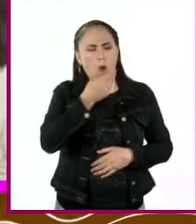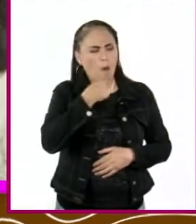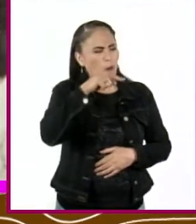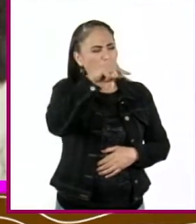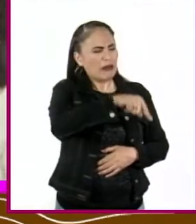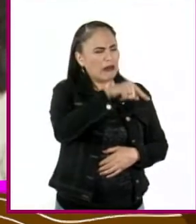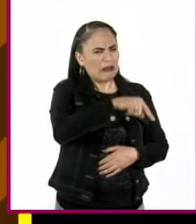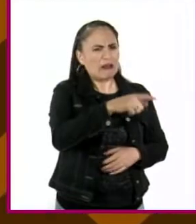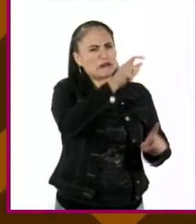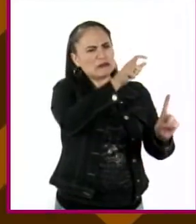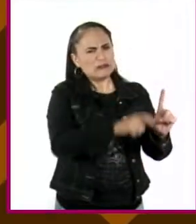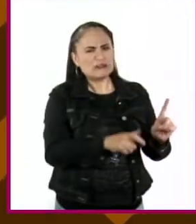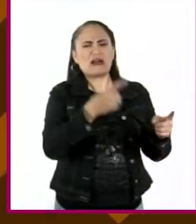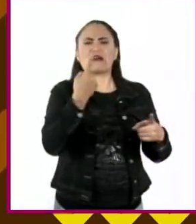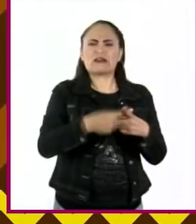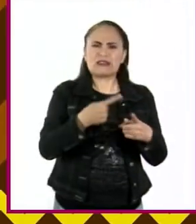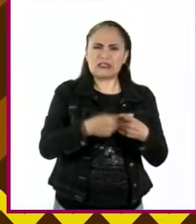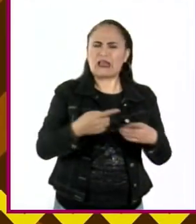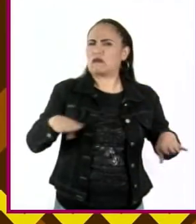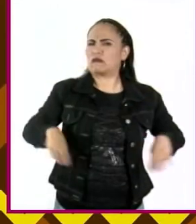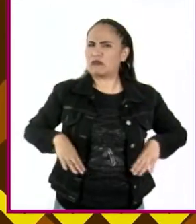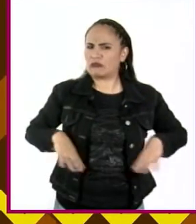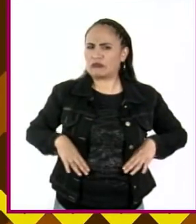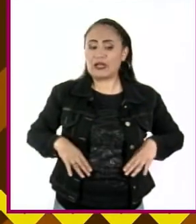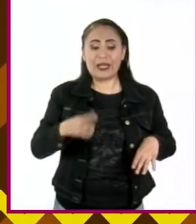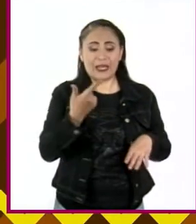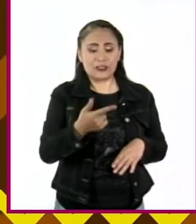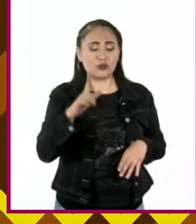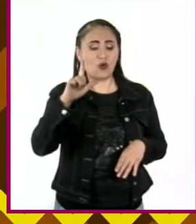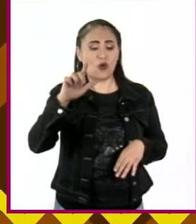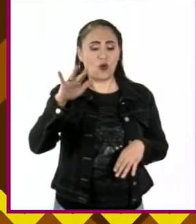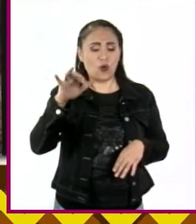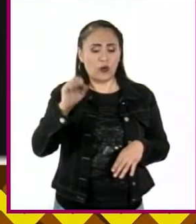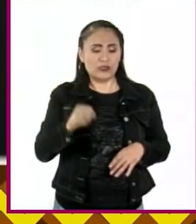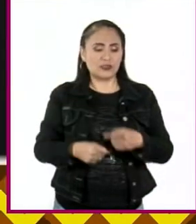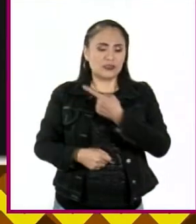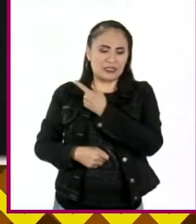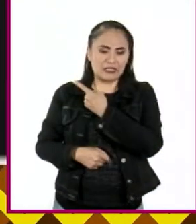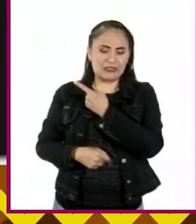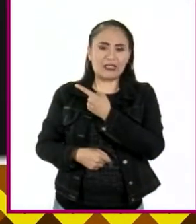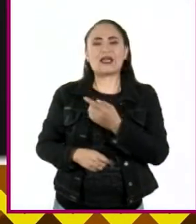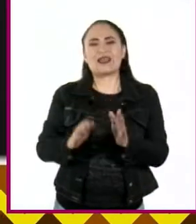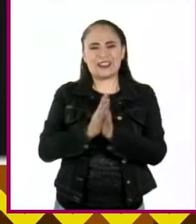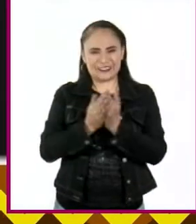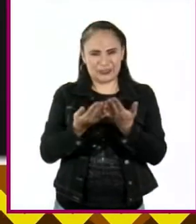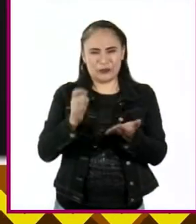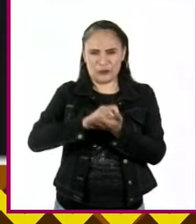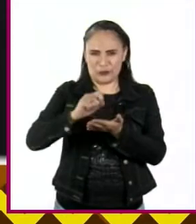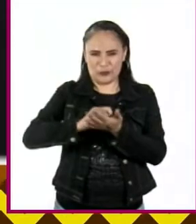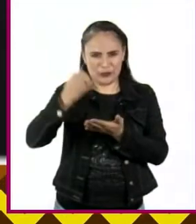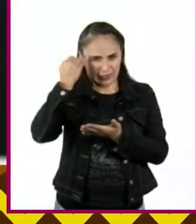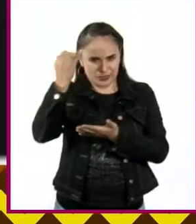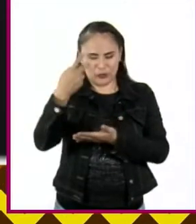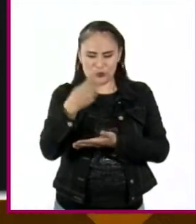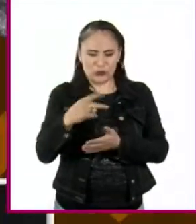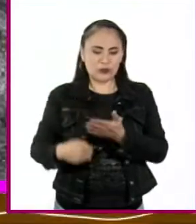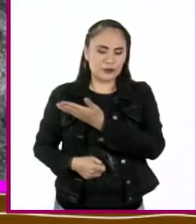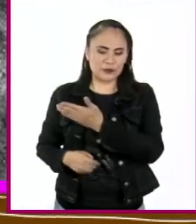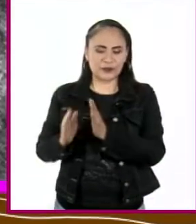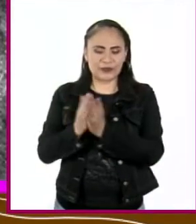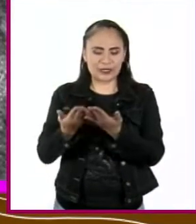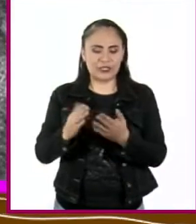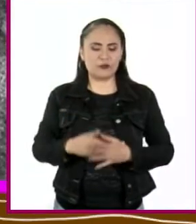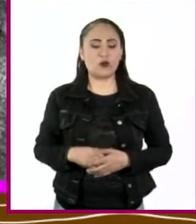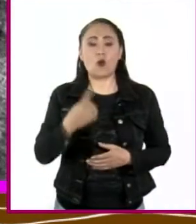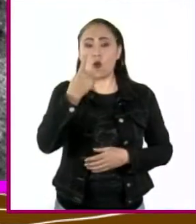está evocando. En eso se inspiró Luis González y González al escribir Pueblo en Vilo. En